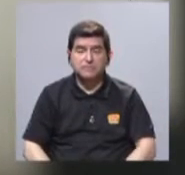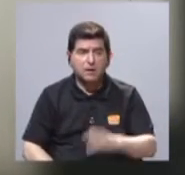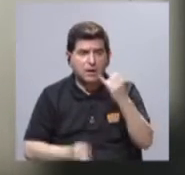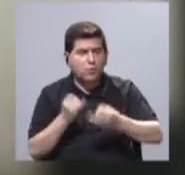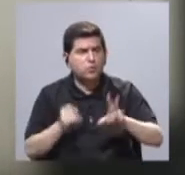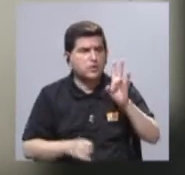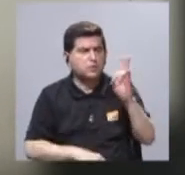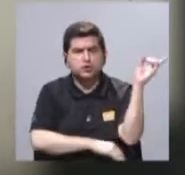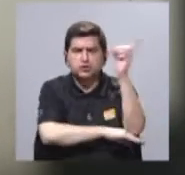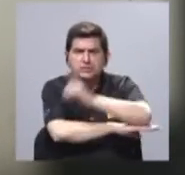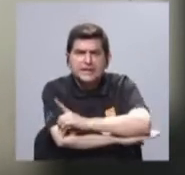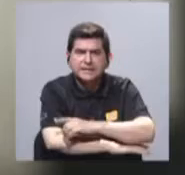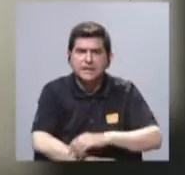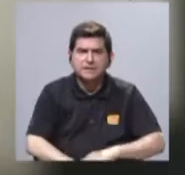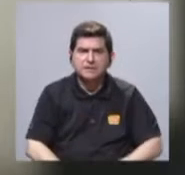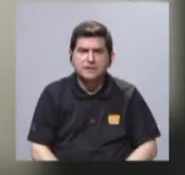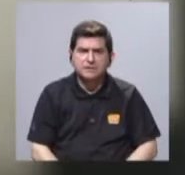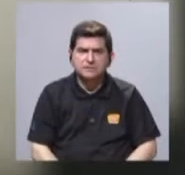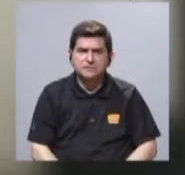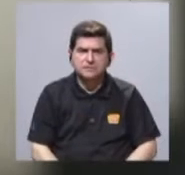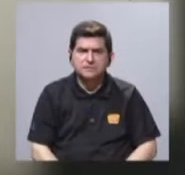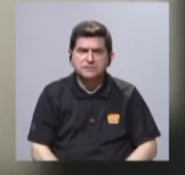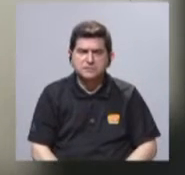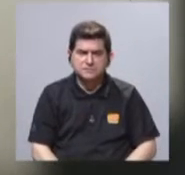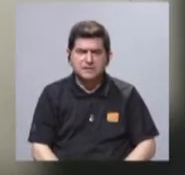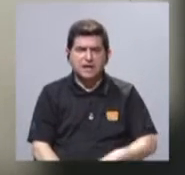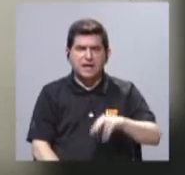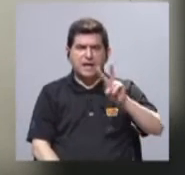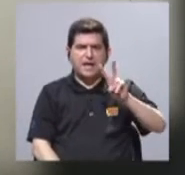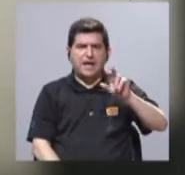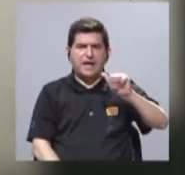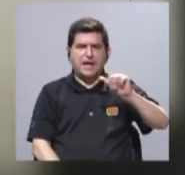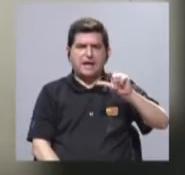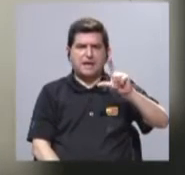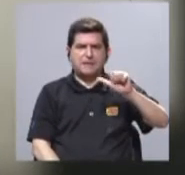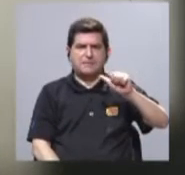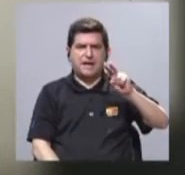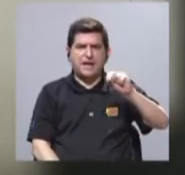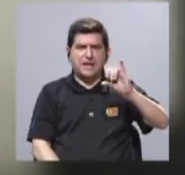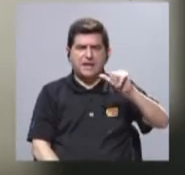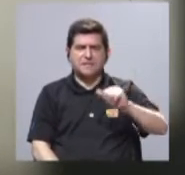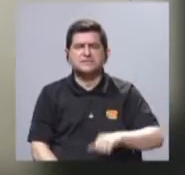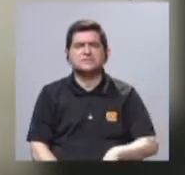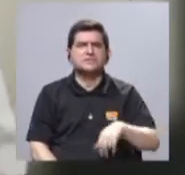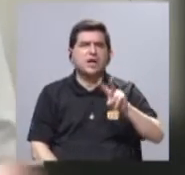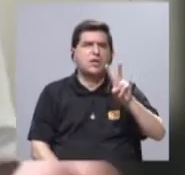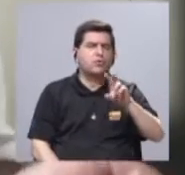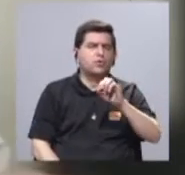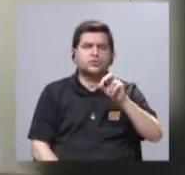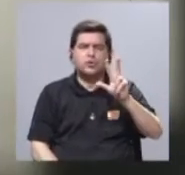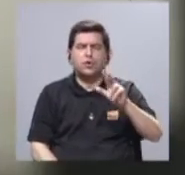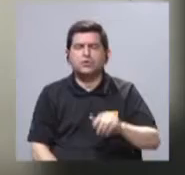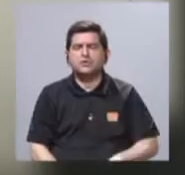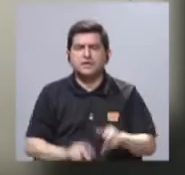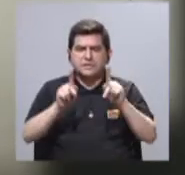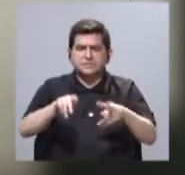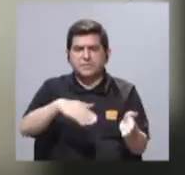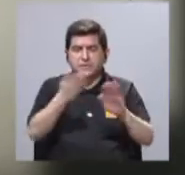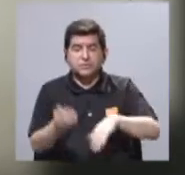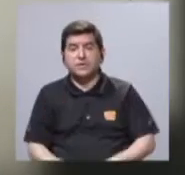en los últimos siete días en valencia hemos tenido tres muertos me parecen dos muertos una población de 5